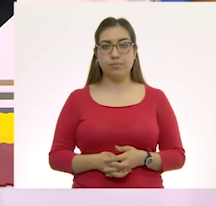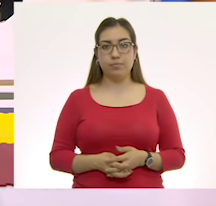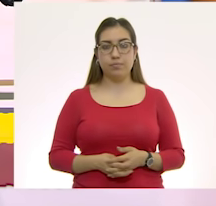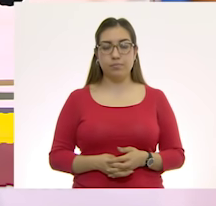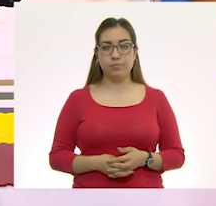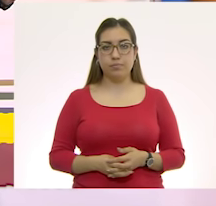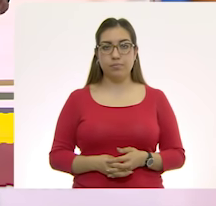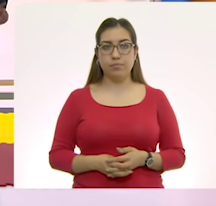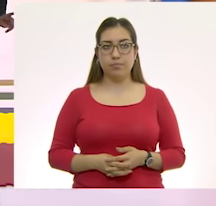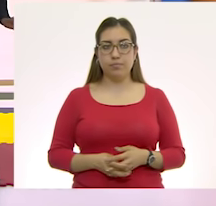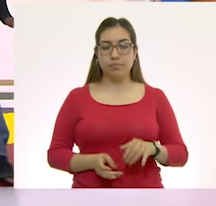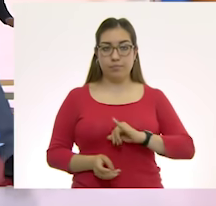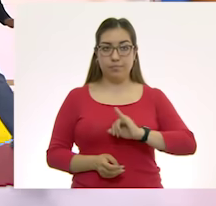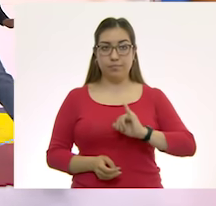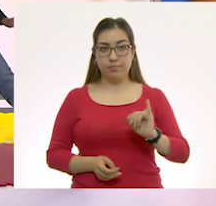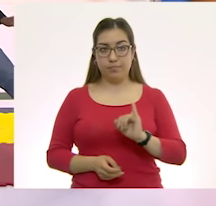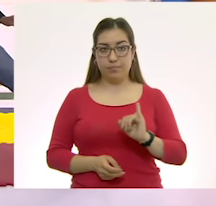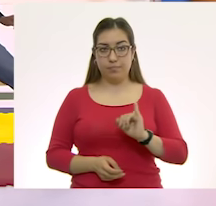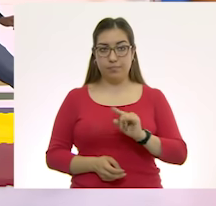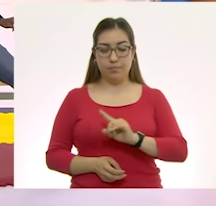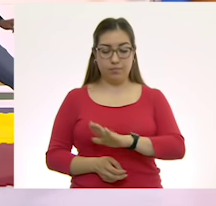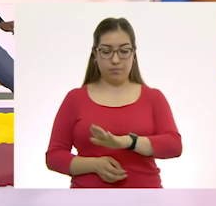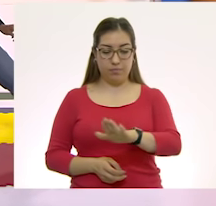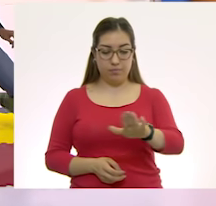1, 2, 3, 4. Izquierda.